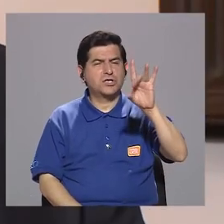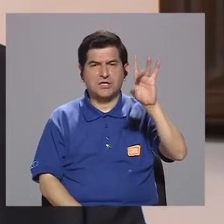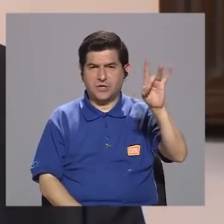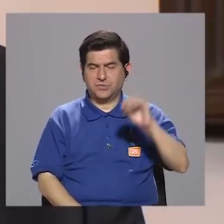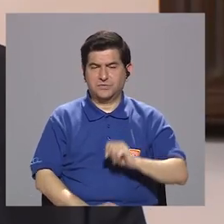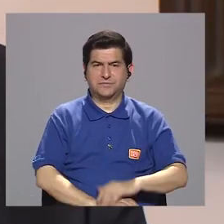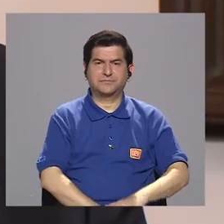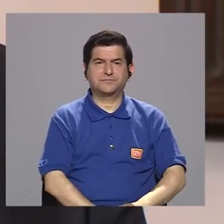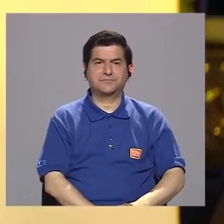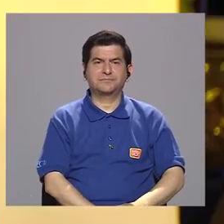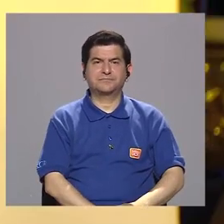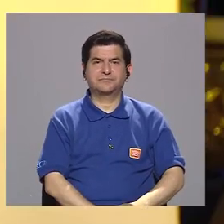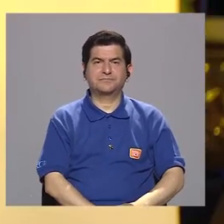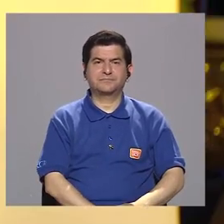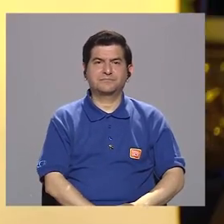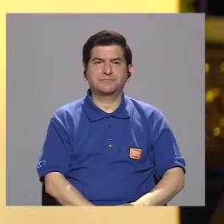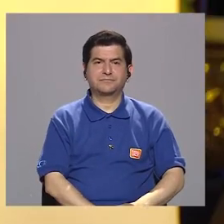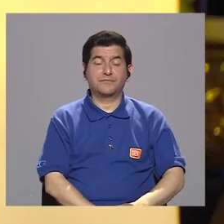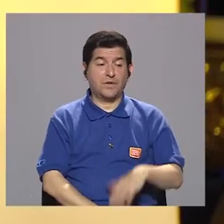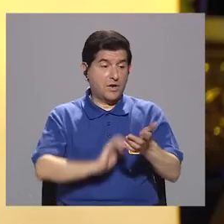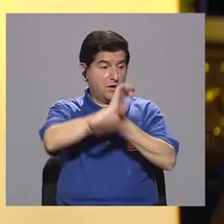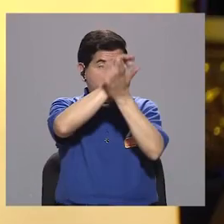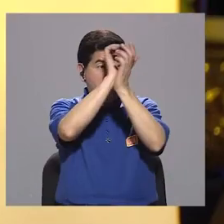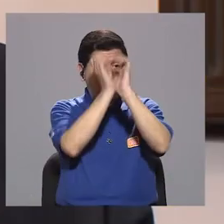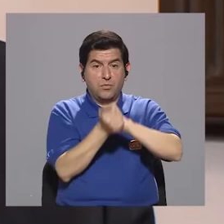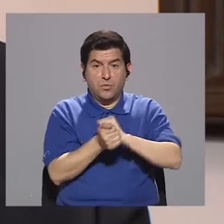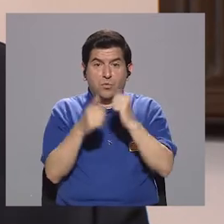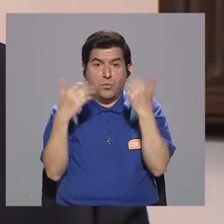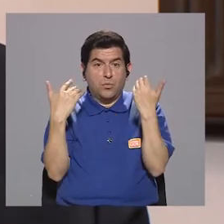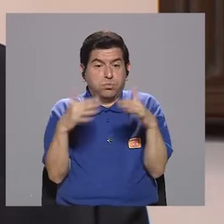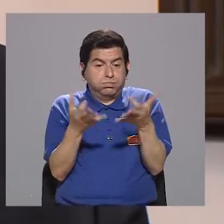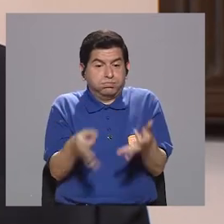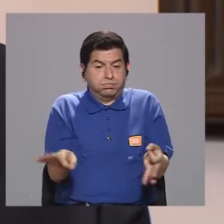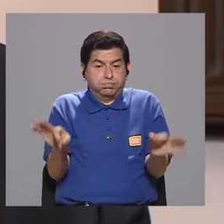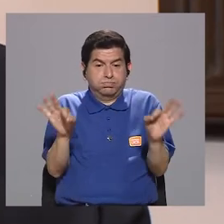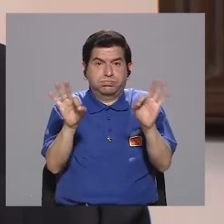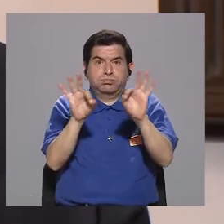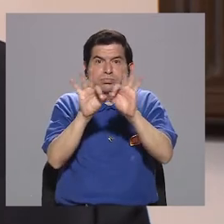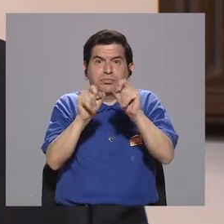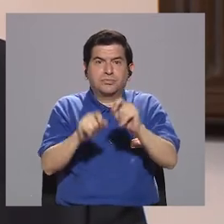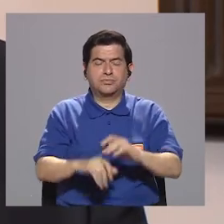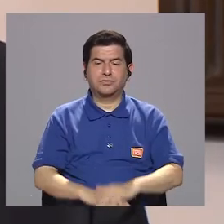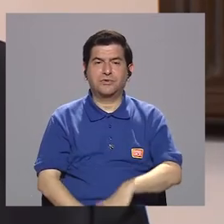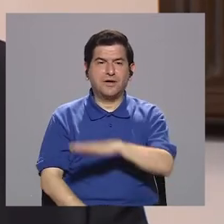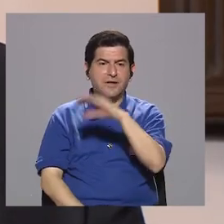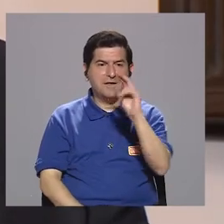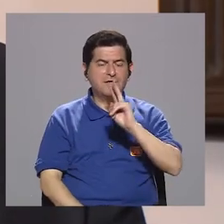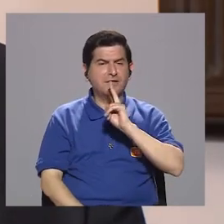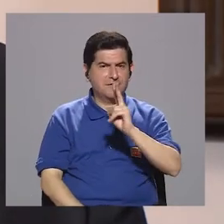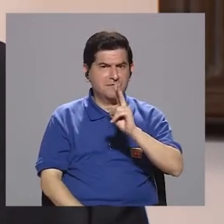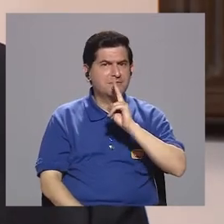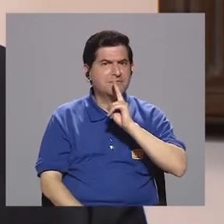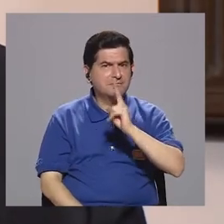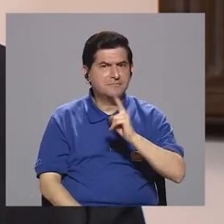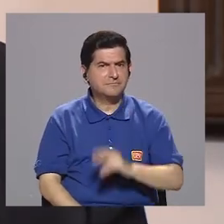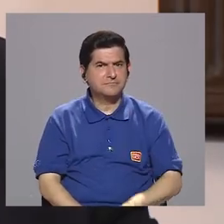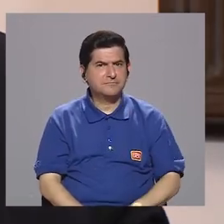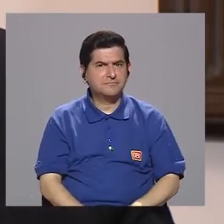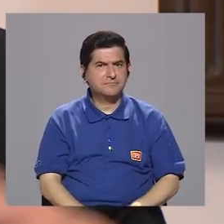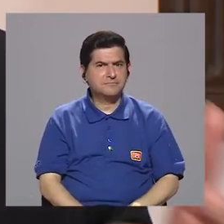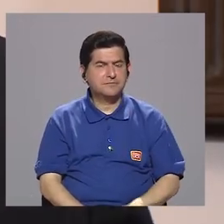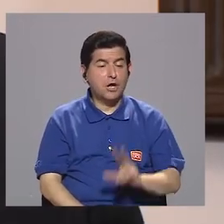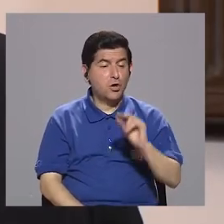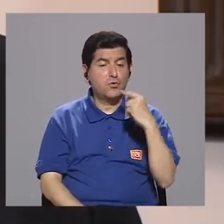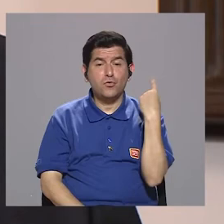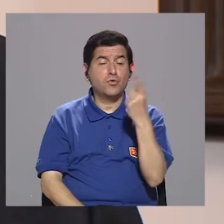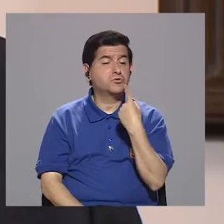1888. De tal manera que fue un cambio sustancial. Y realmente no fue